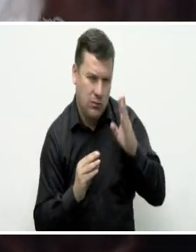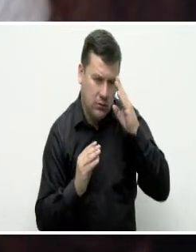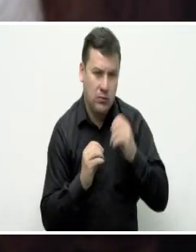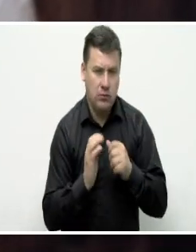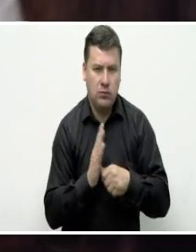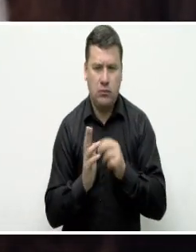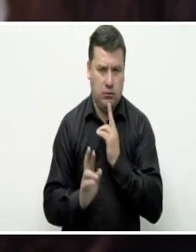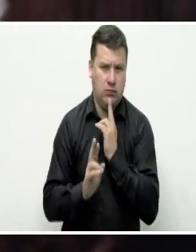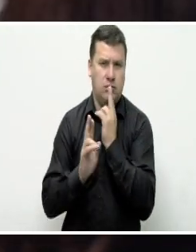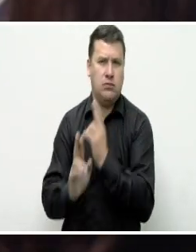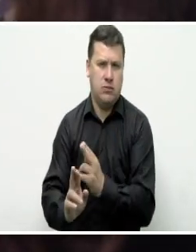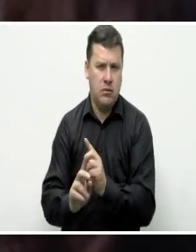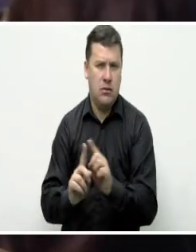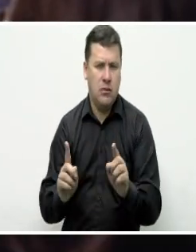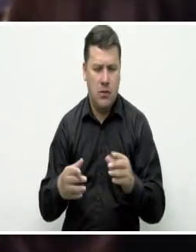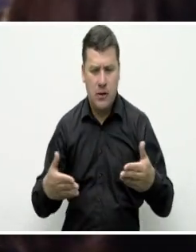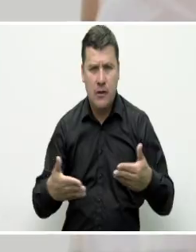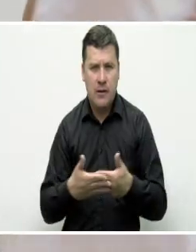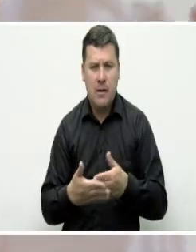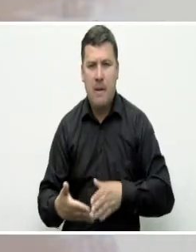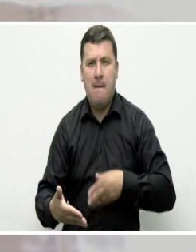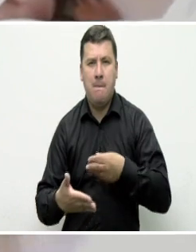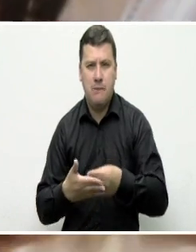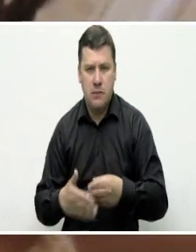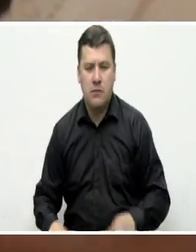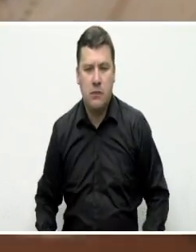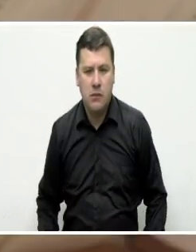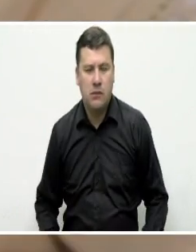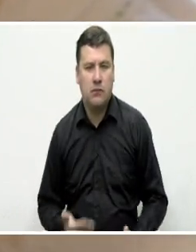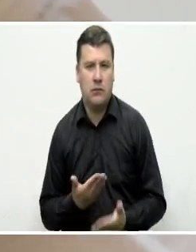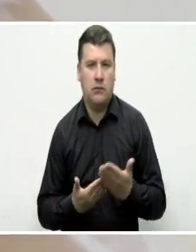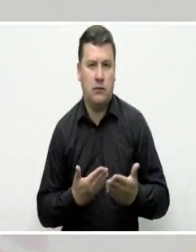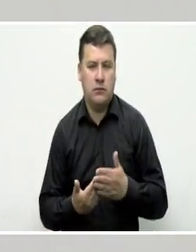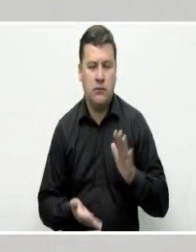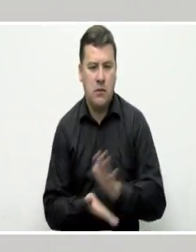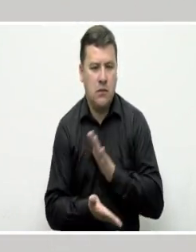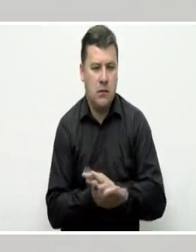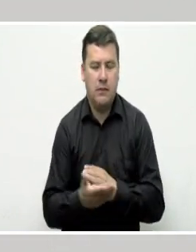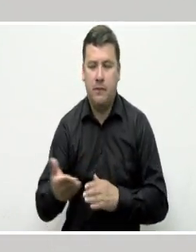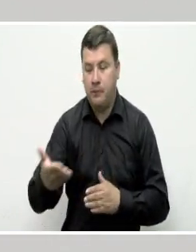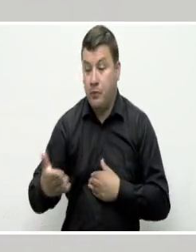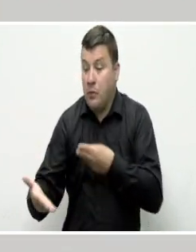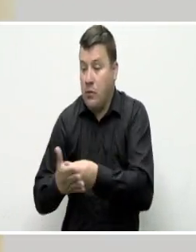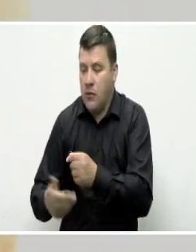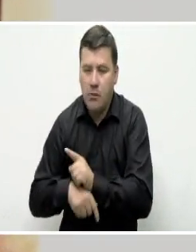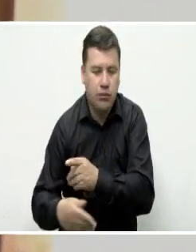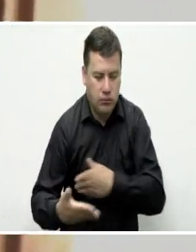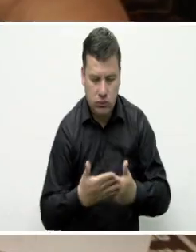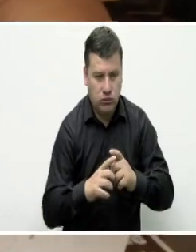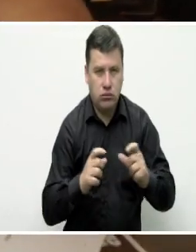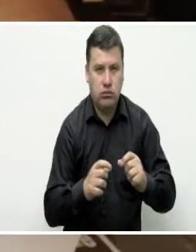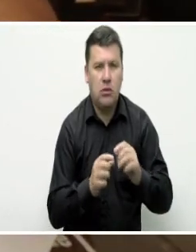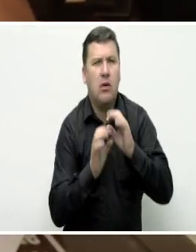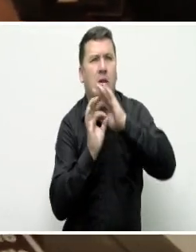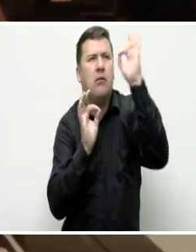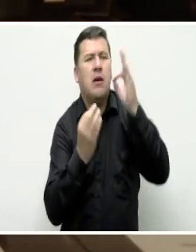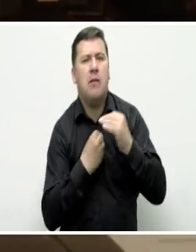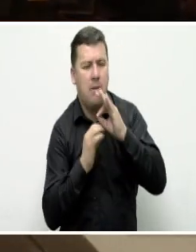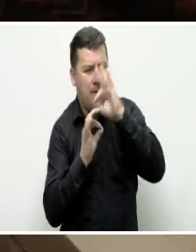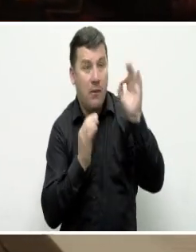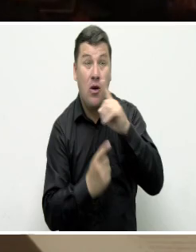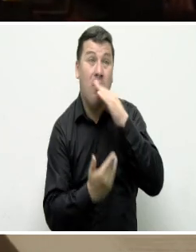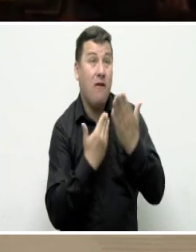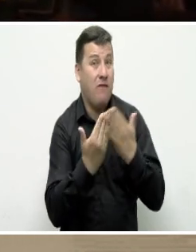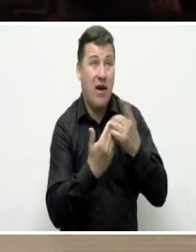Civil con diferentes operadores de pago, que facilitarán los trámites a los colombianos ubicados en regiones donde no es